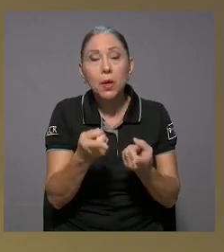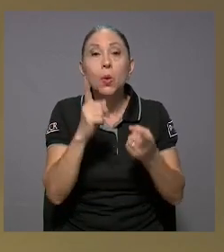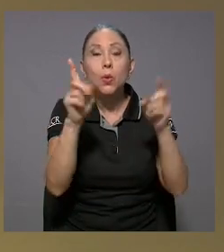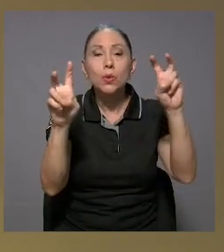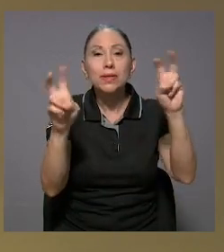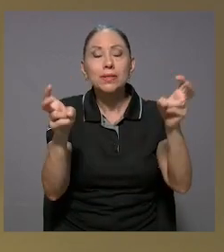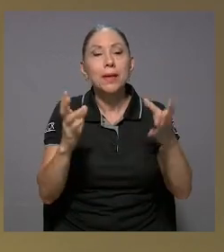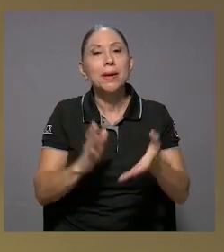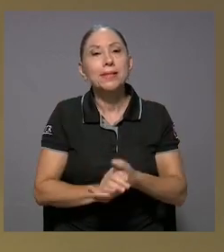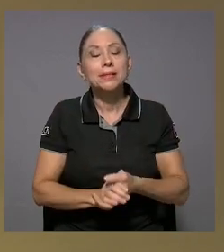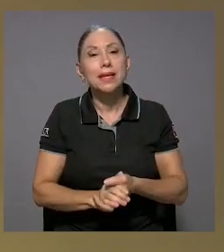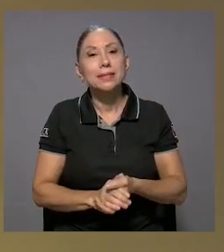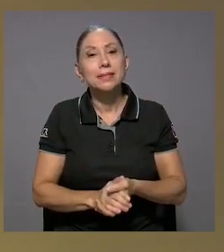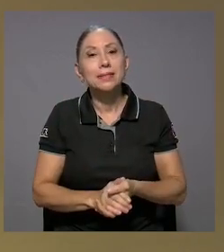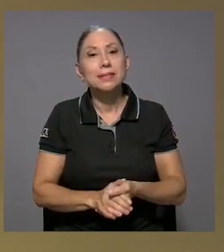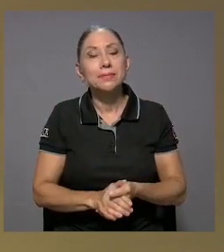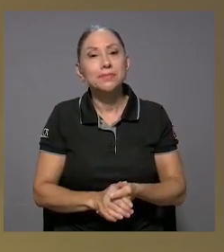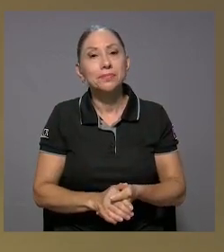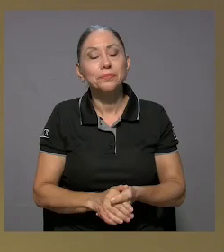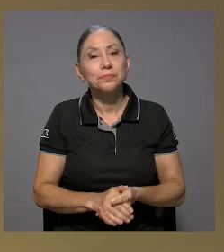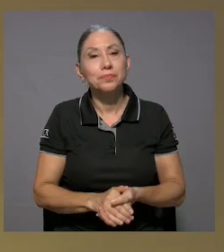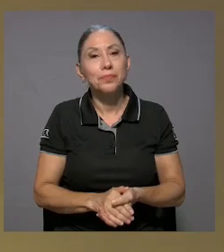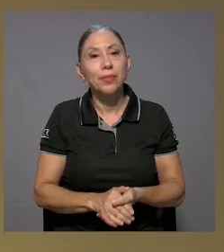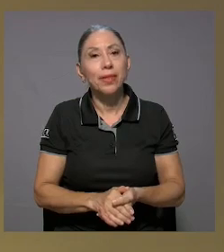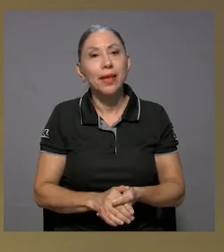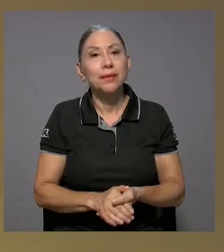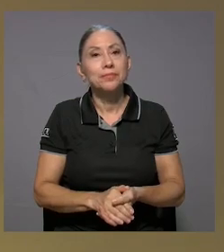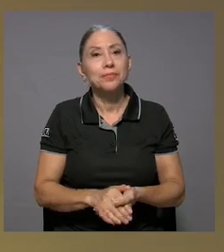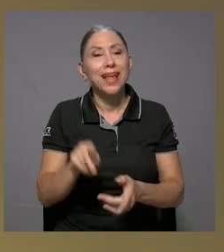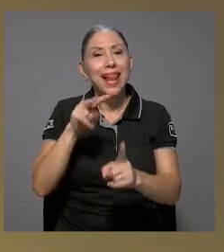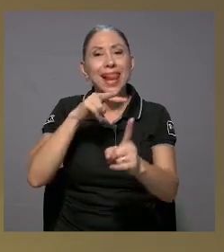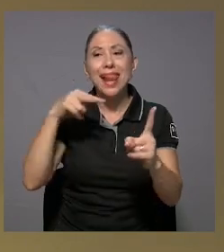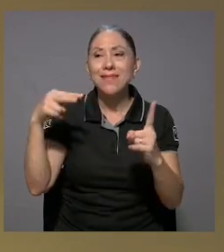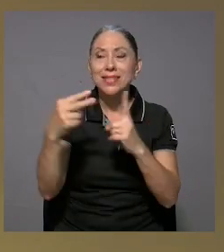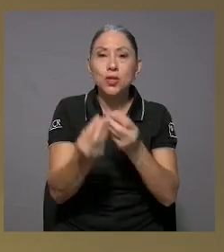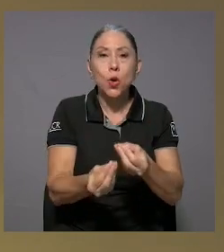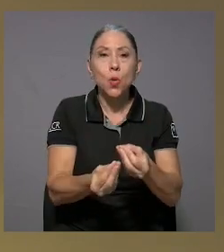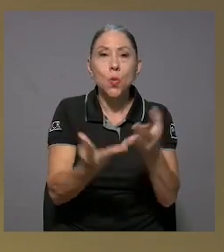Decía que ha venido haciendo, uno de los temas es